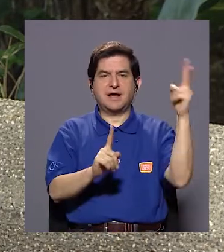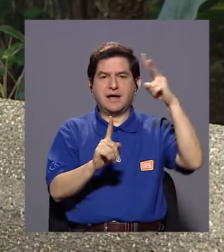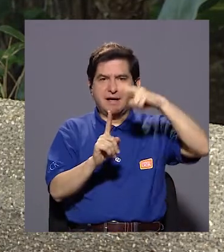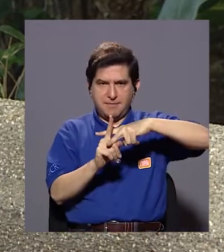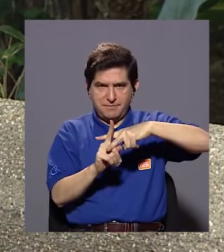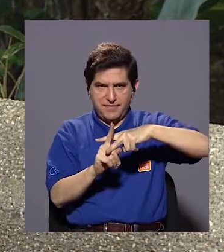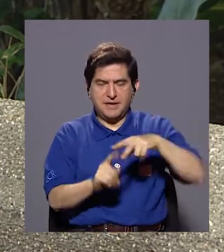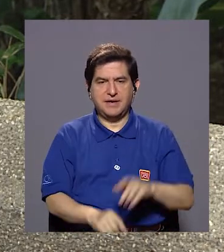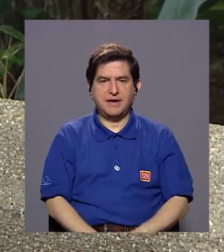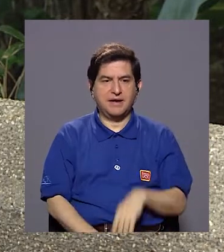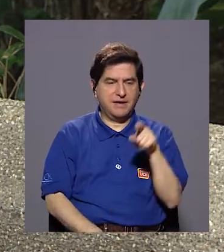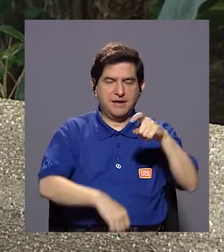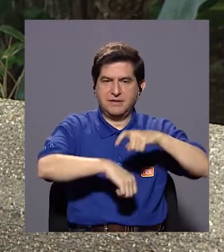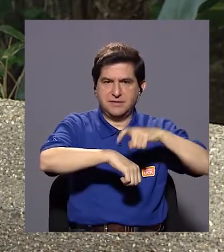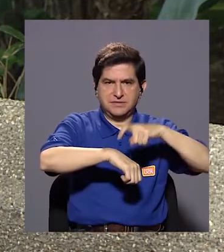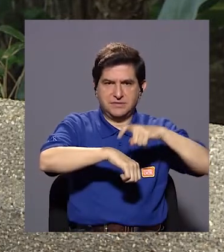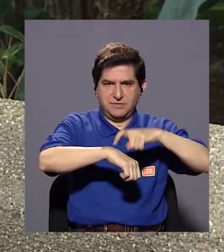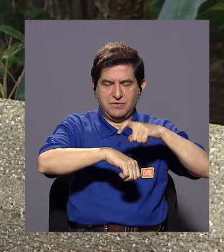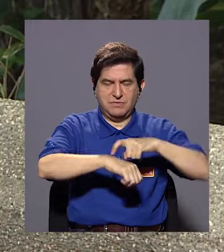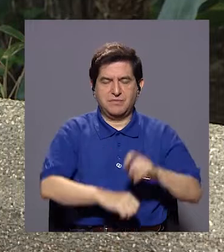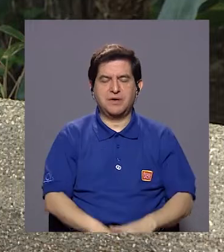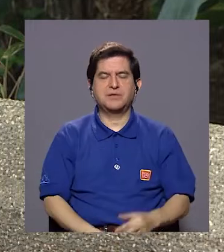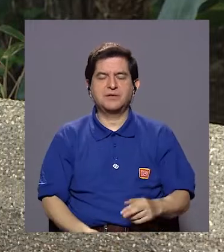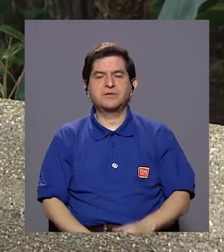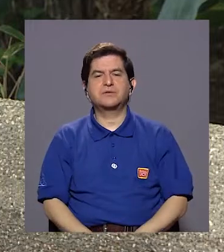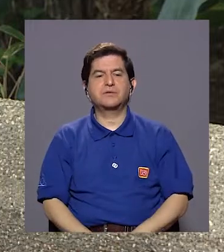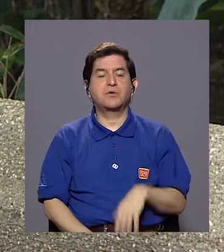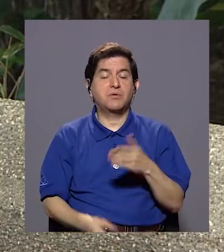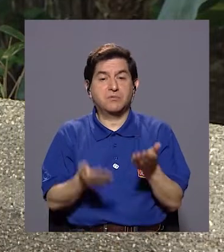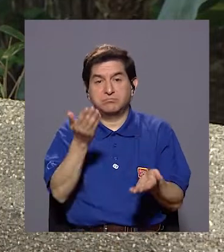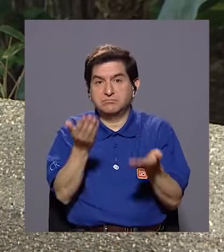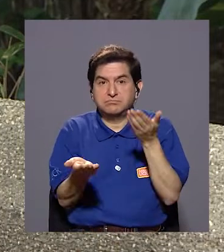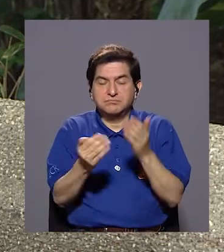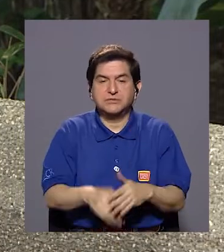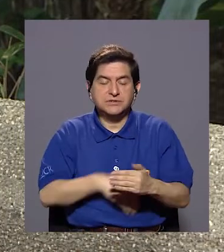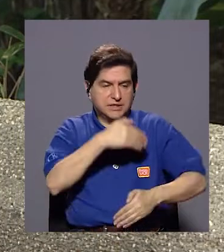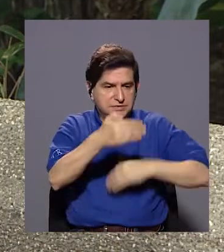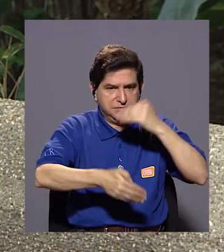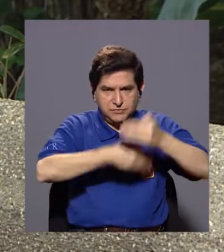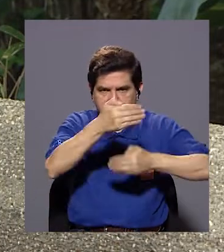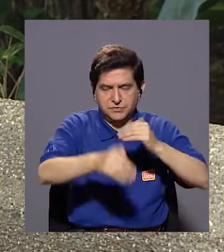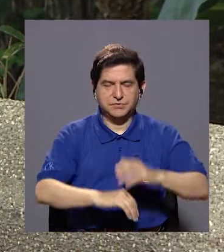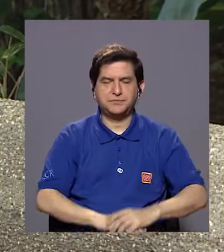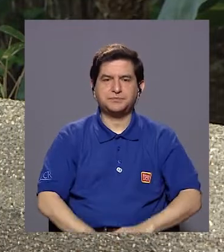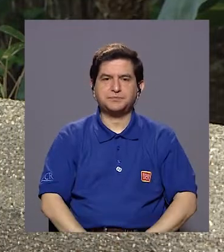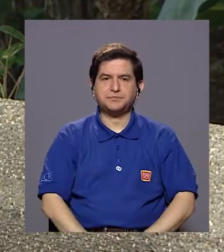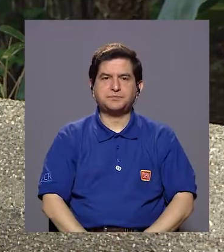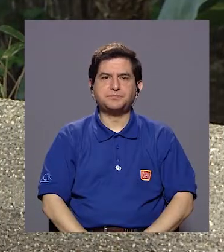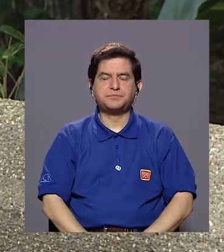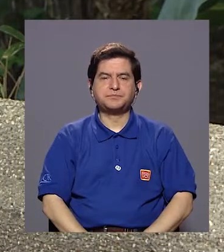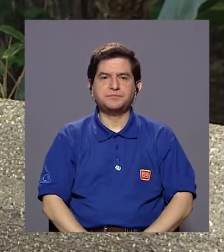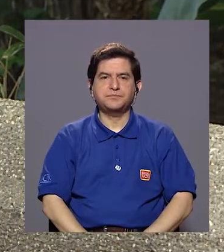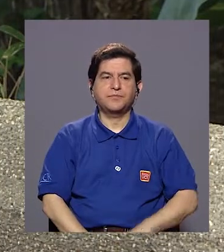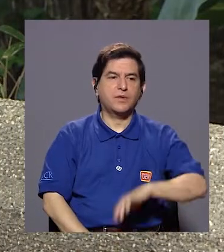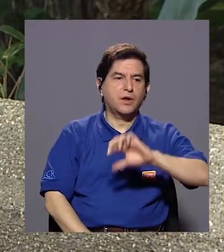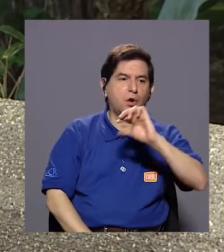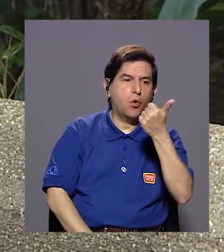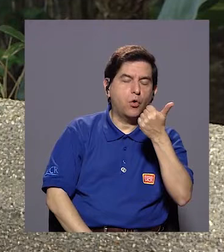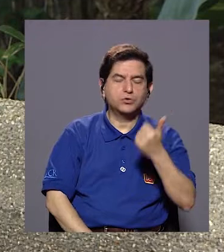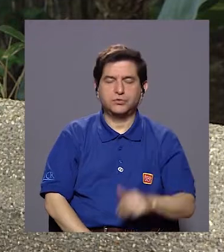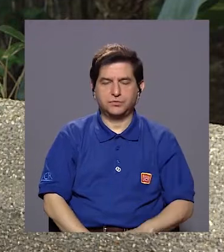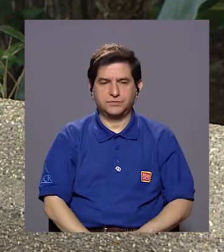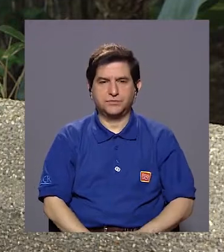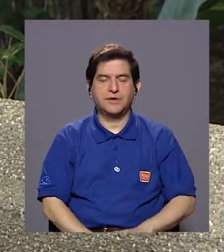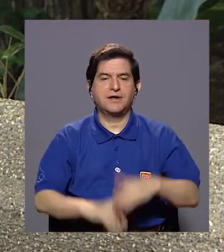actúa, es la persona encargada de aplicar, digamos, en este caso el protocolo. Está el otro paso que es